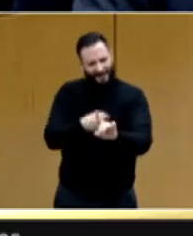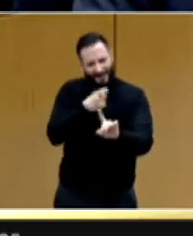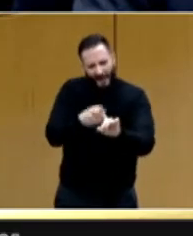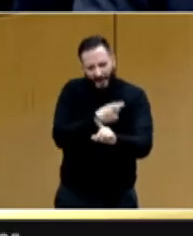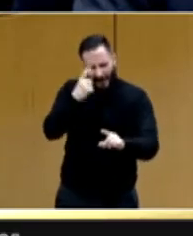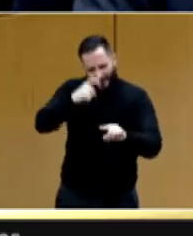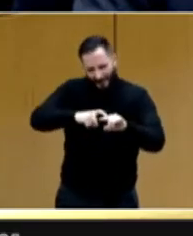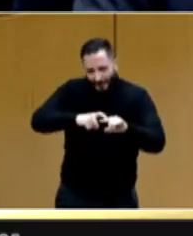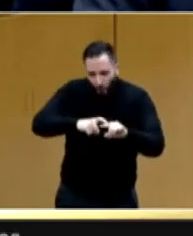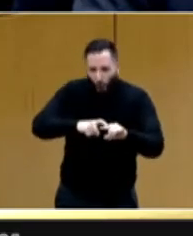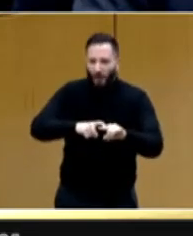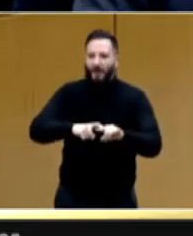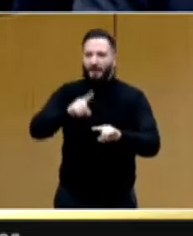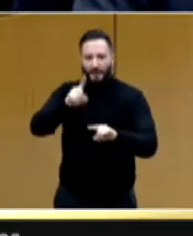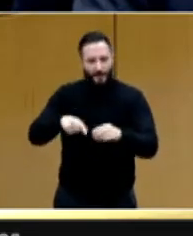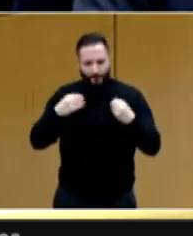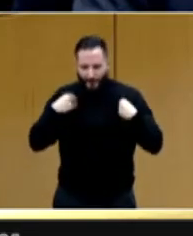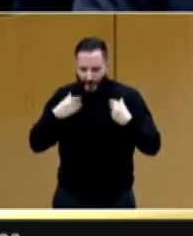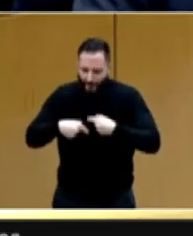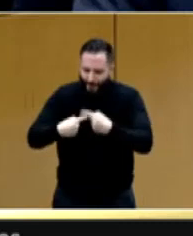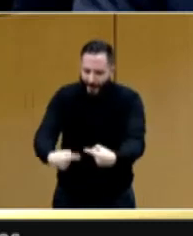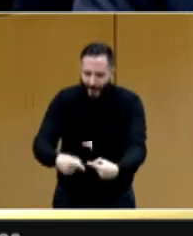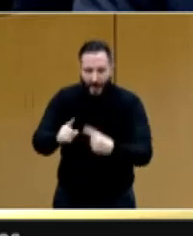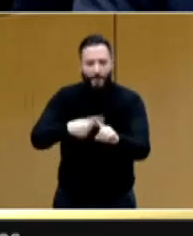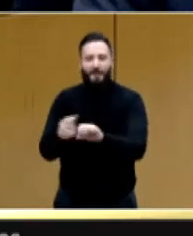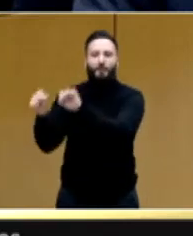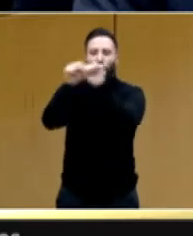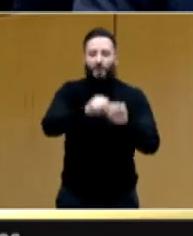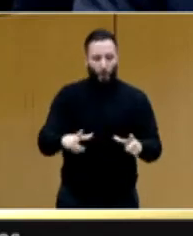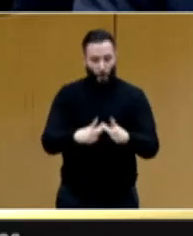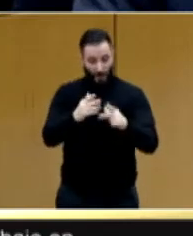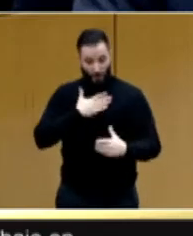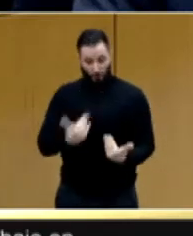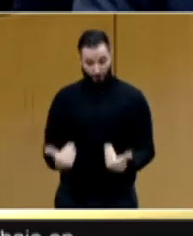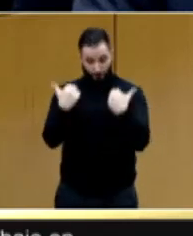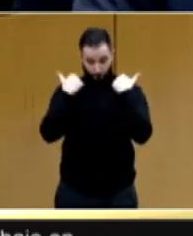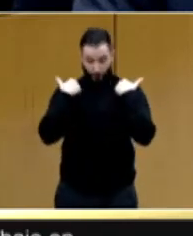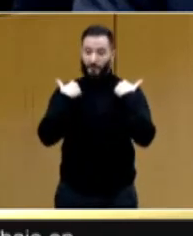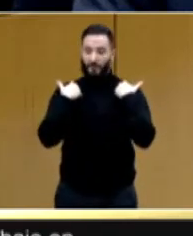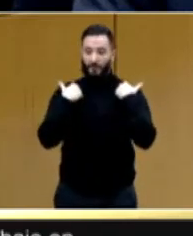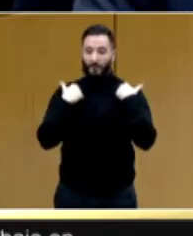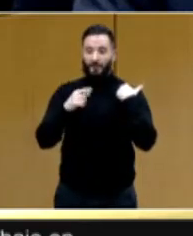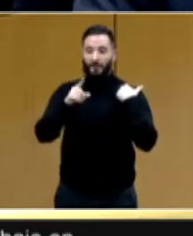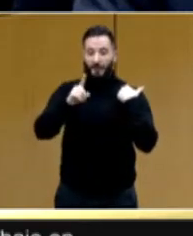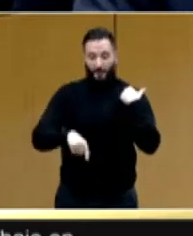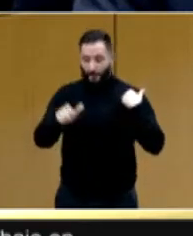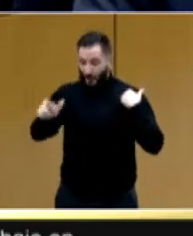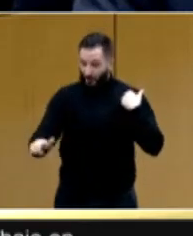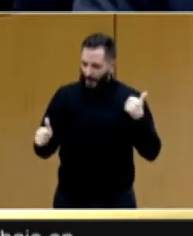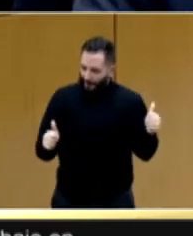el área funcional del día a día y la parte social que es la que a mí me compete y hemos acompañado en este proceso